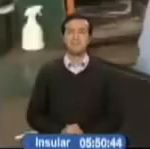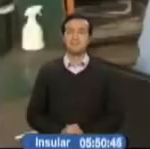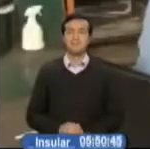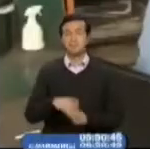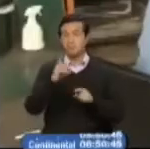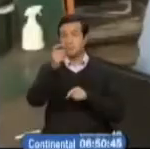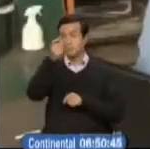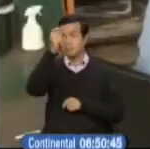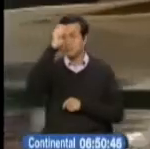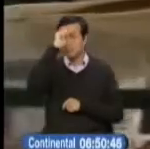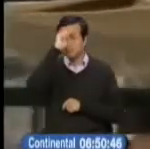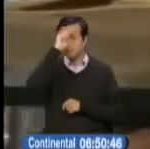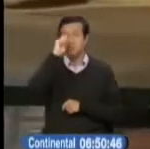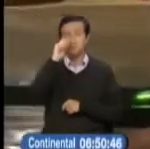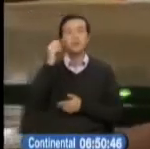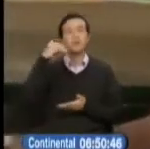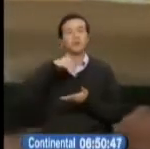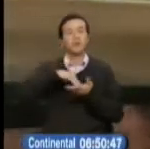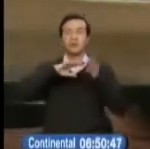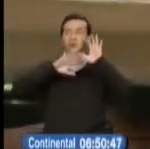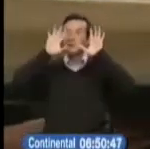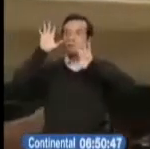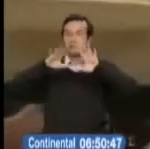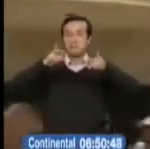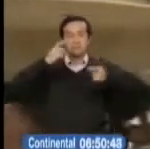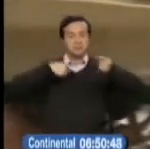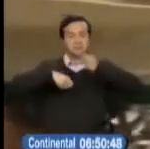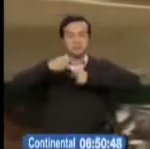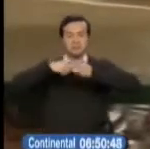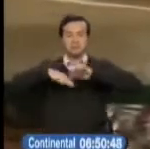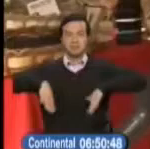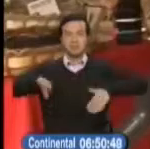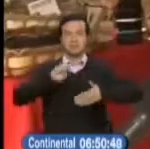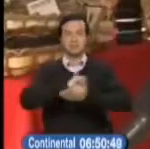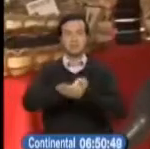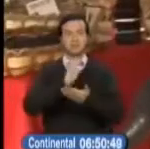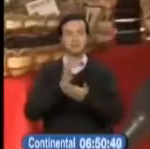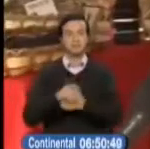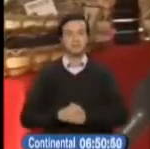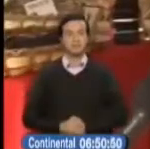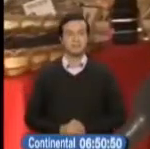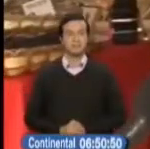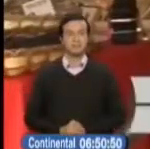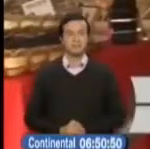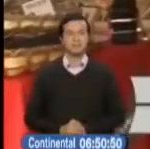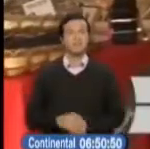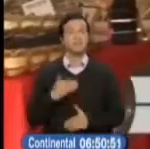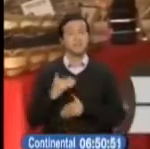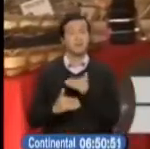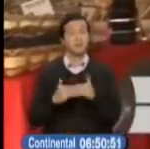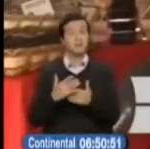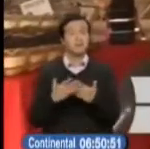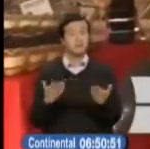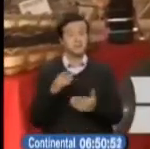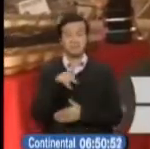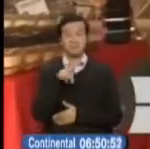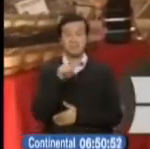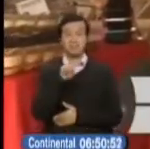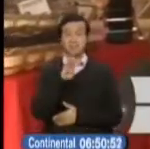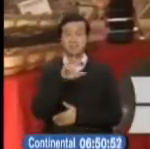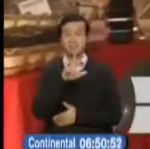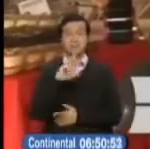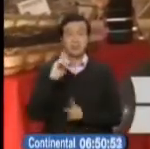Los sombreros de paja toquilla vuelven a exhibirse y venderse en Montecristi. Este aquí ya es un proceso. Pablo Franco es